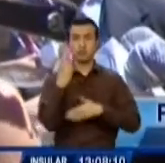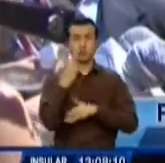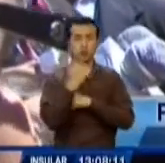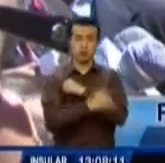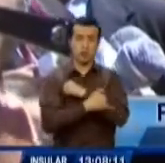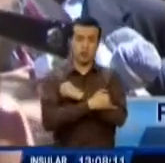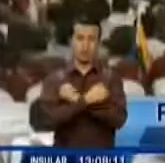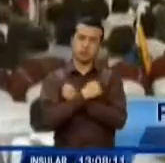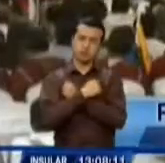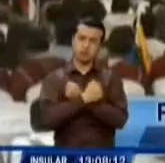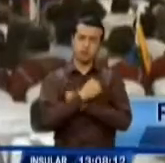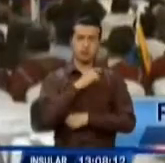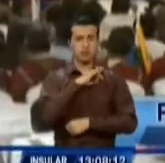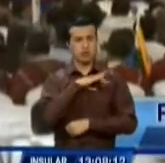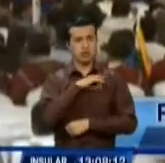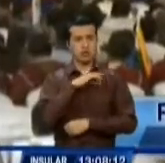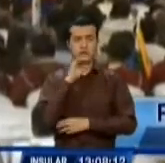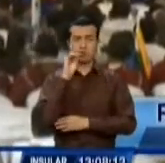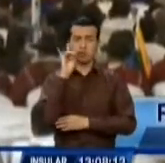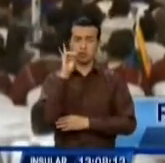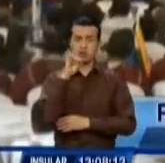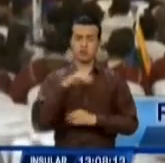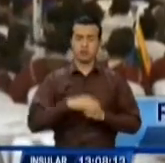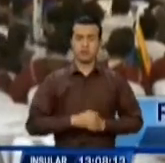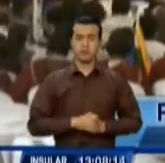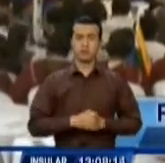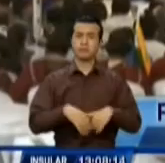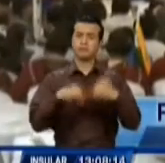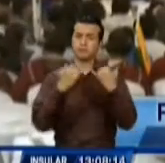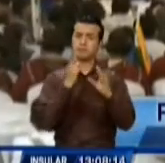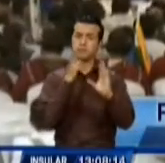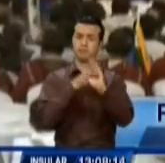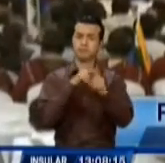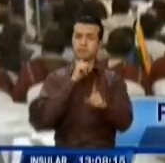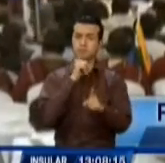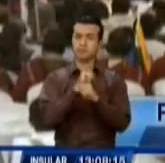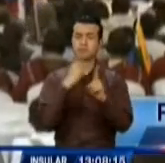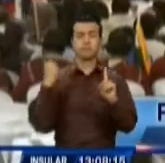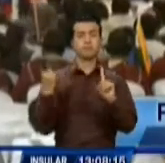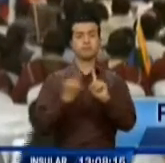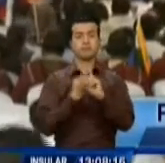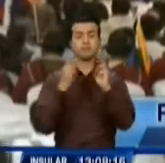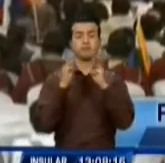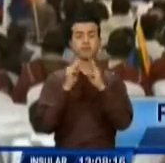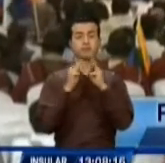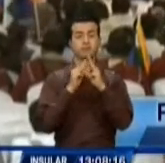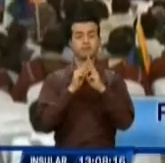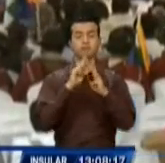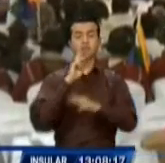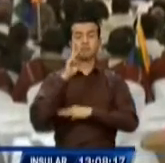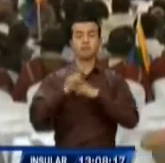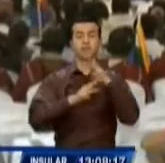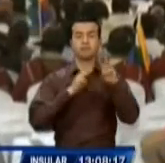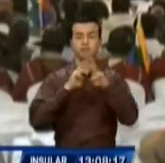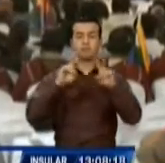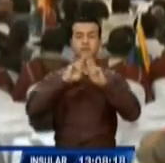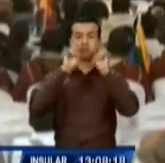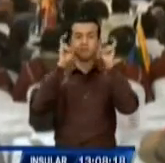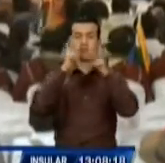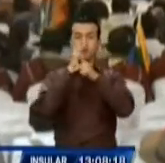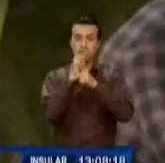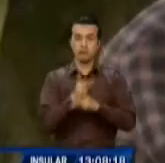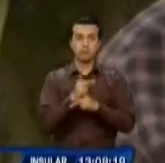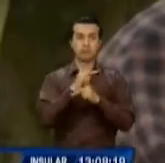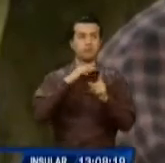que queremos mucho, Bolivia y Chile. Al momento participa en el evento de clausura de la segunda cumbre mundial de los pueblos sobre cambio climático y defensa